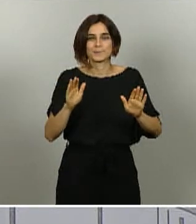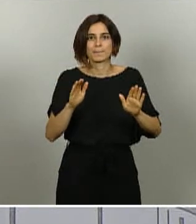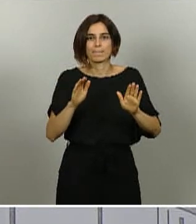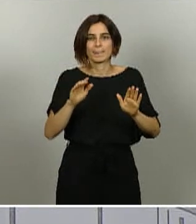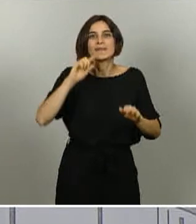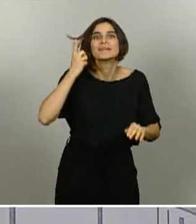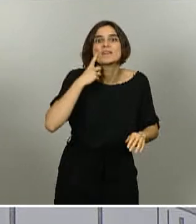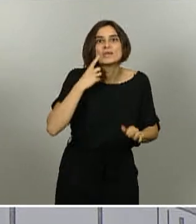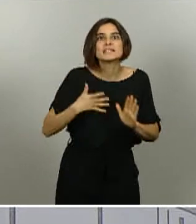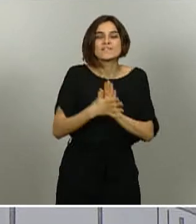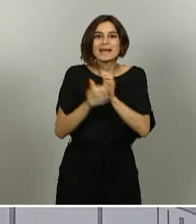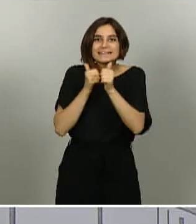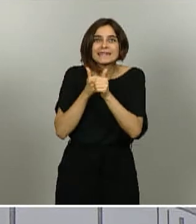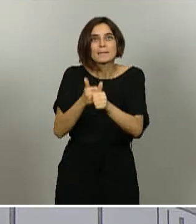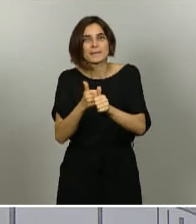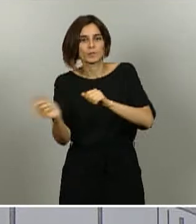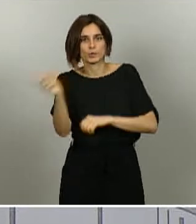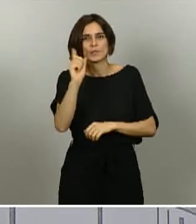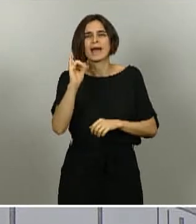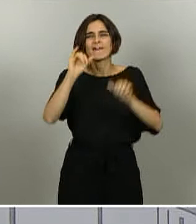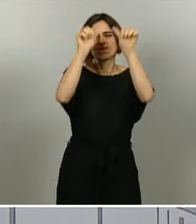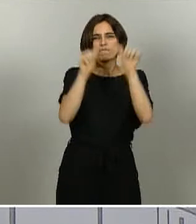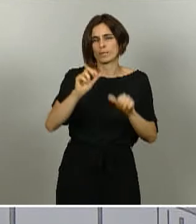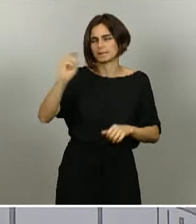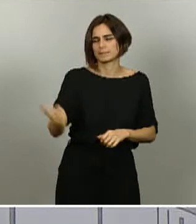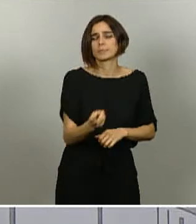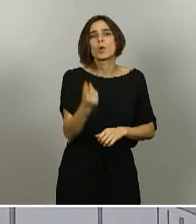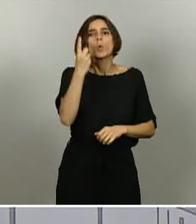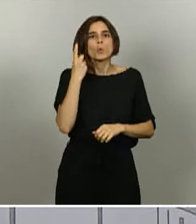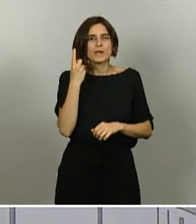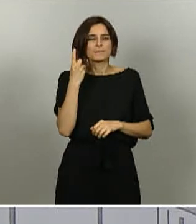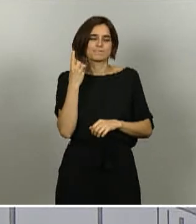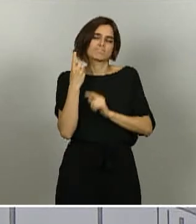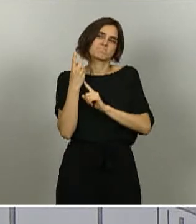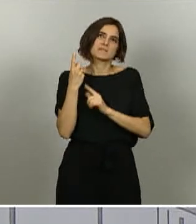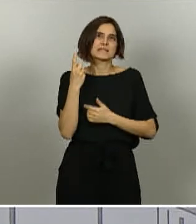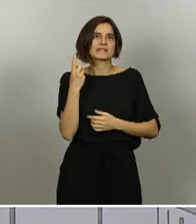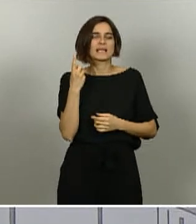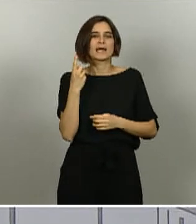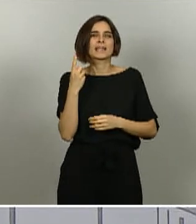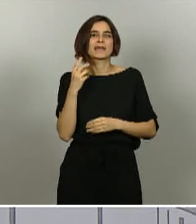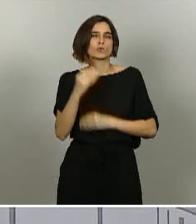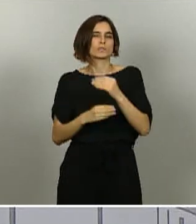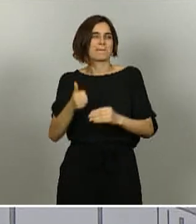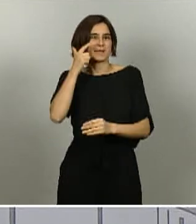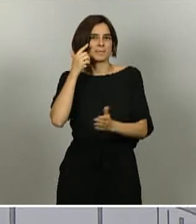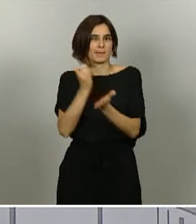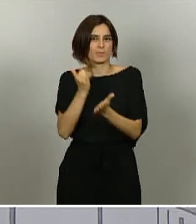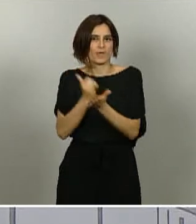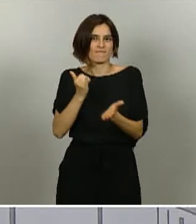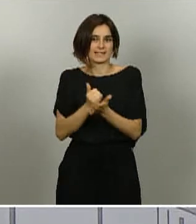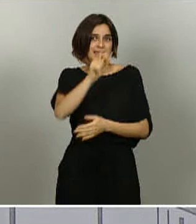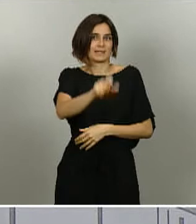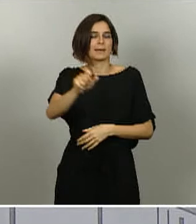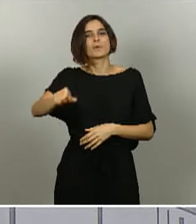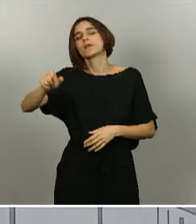ellas, digamos que más está poniéndose a nivel de pruebas y ensayos en la población, es